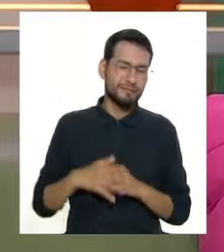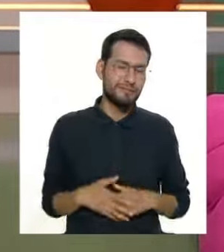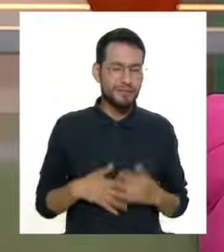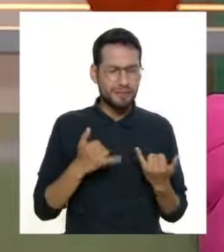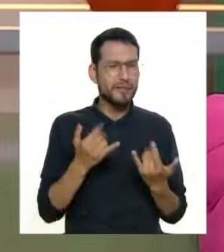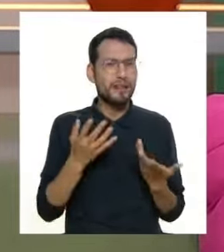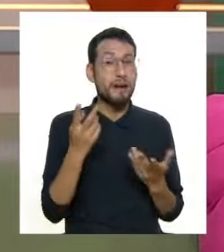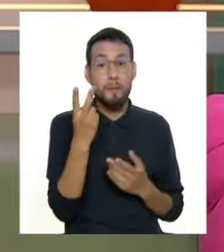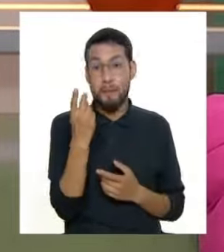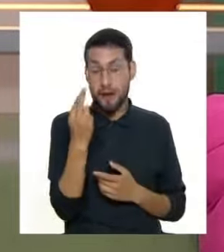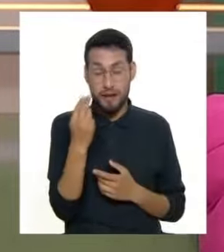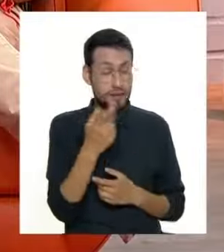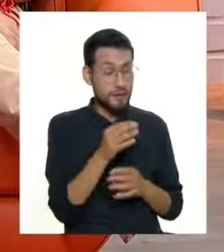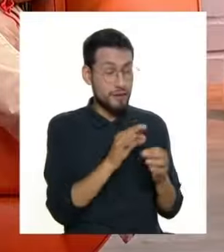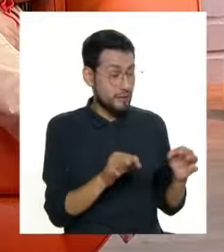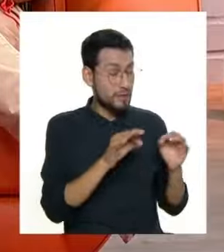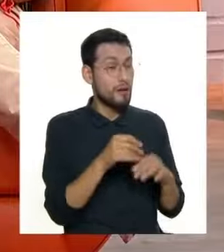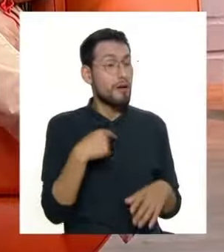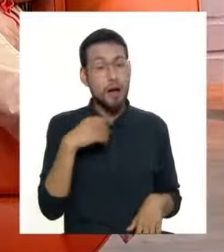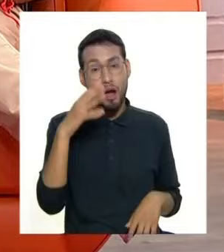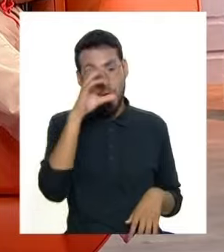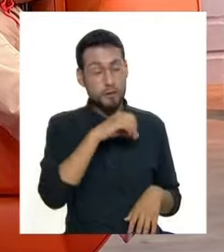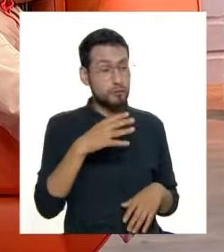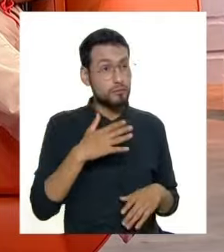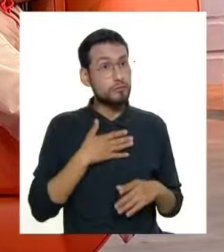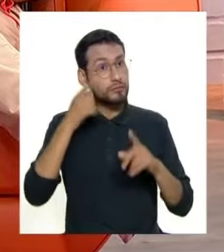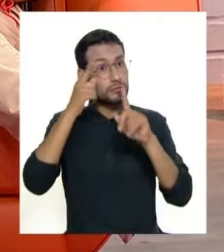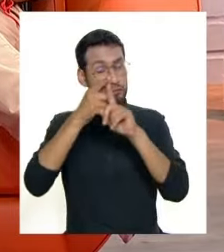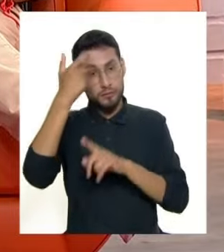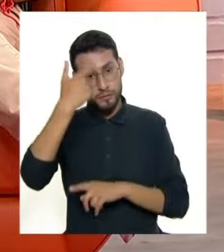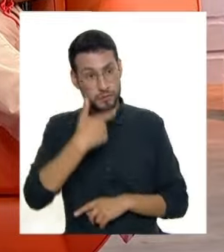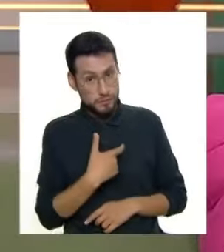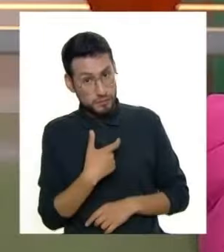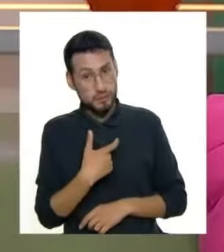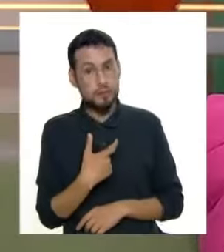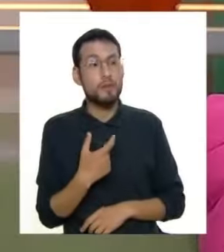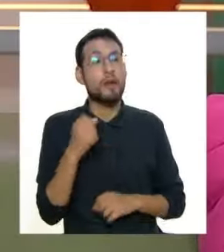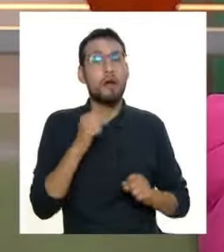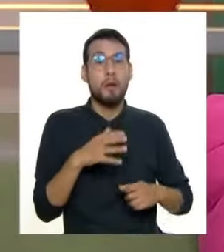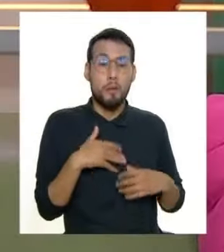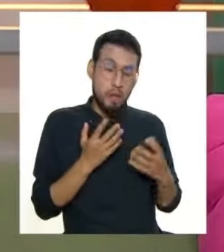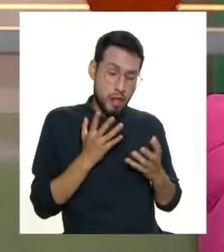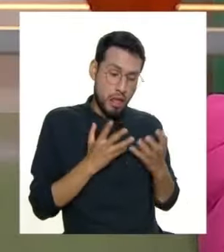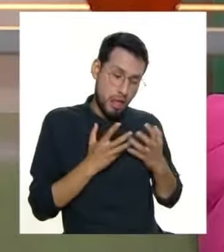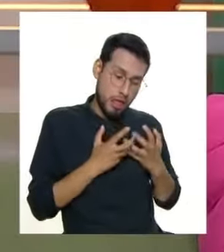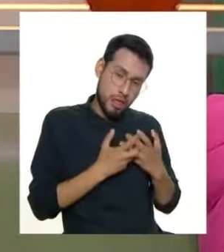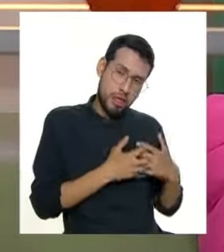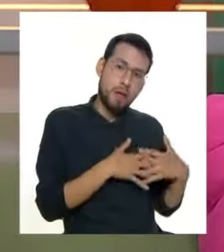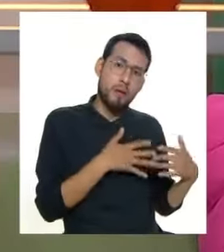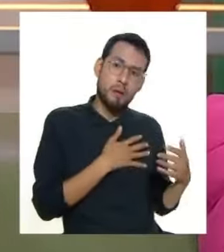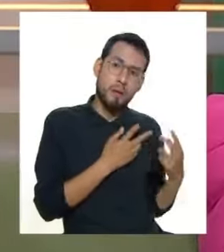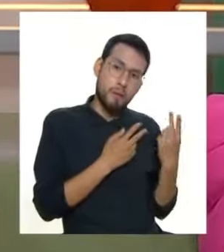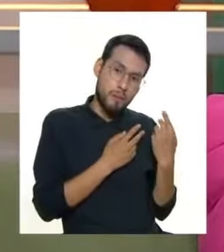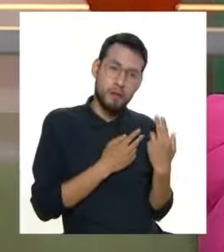tema de pareja. A veces perdemos nuestros objetivos individuales para mimetizarlos con nuestra pareja